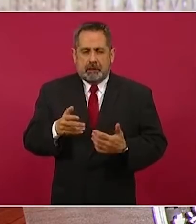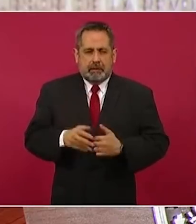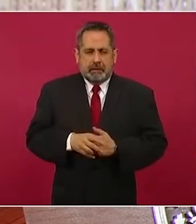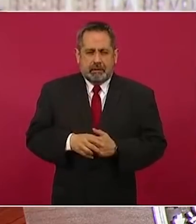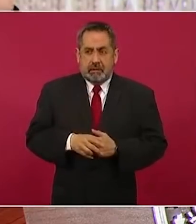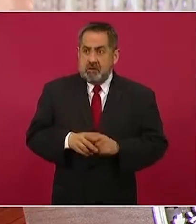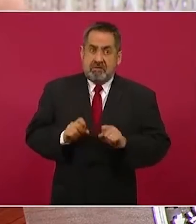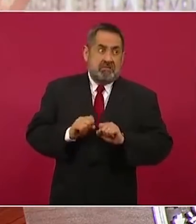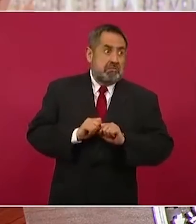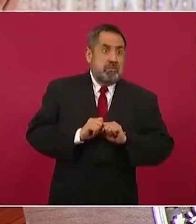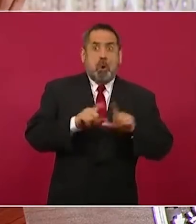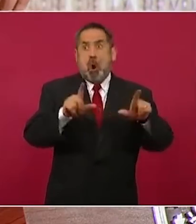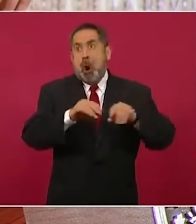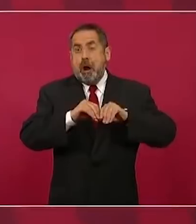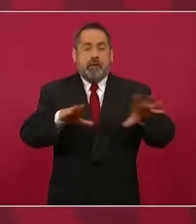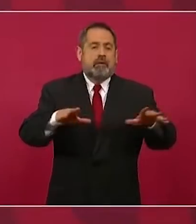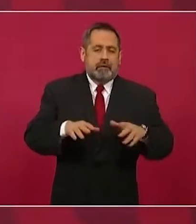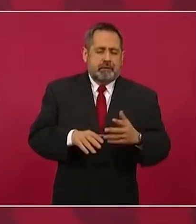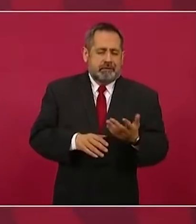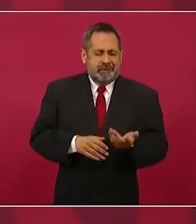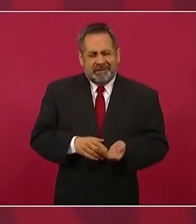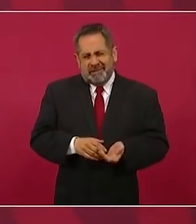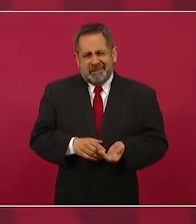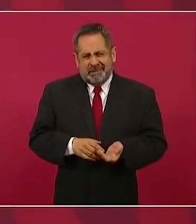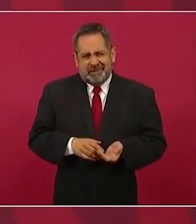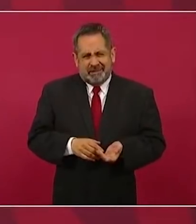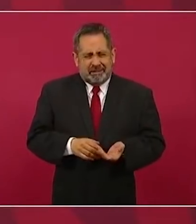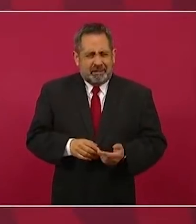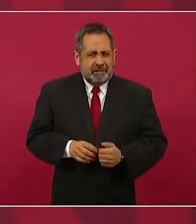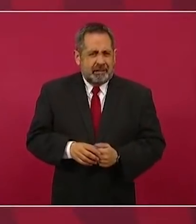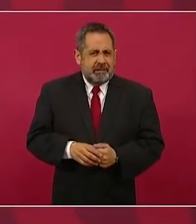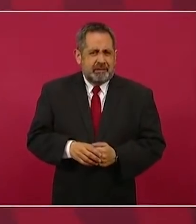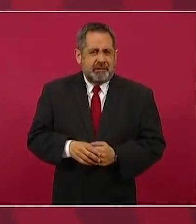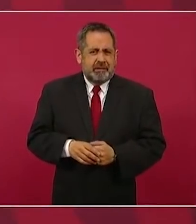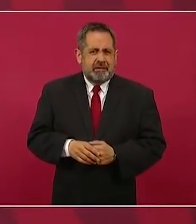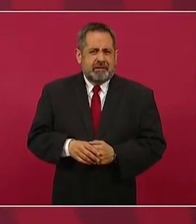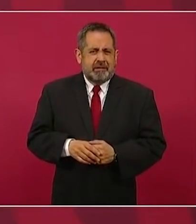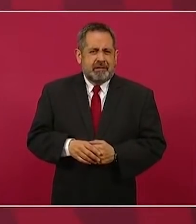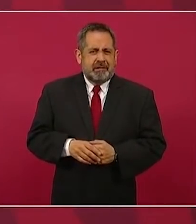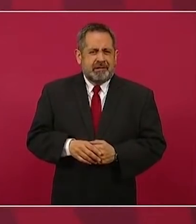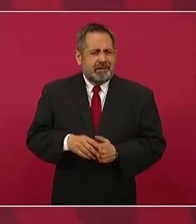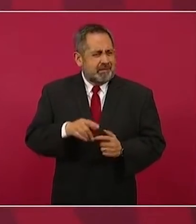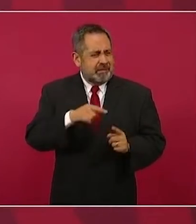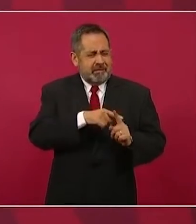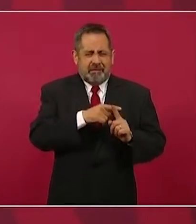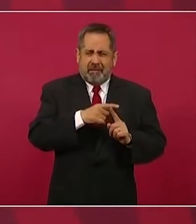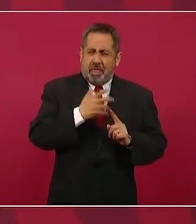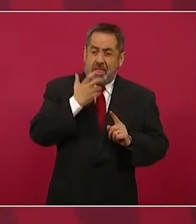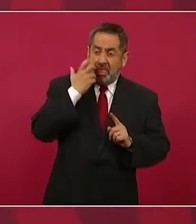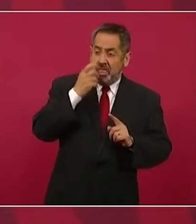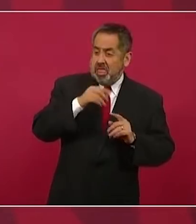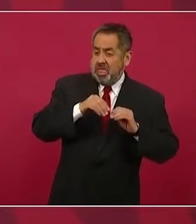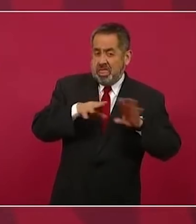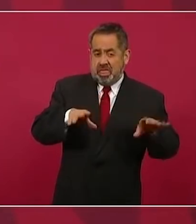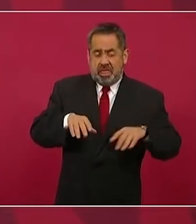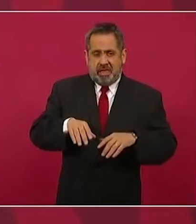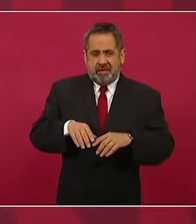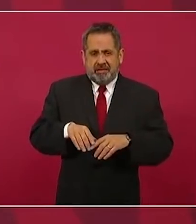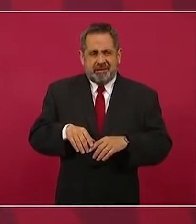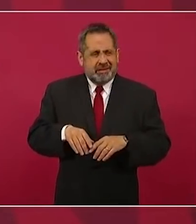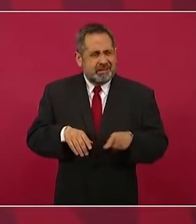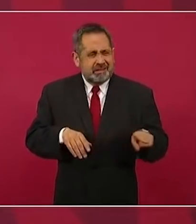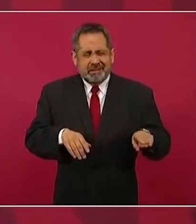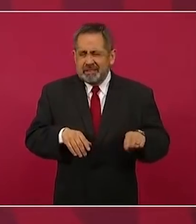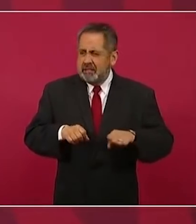y salva este foto con una prepotencia el señor